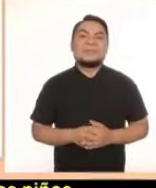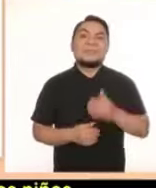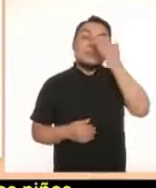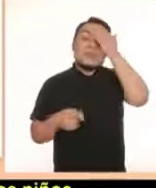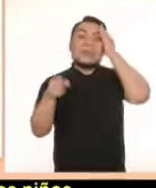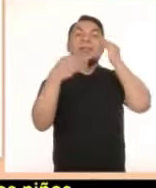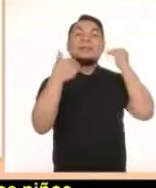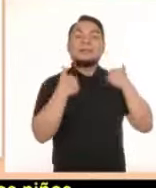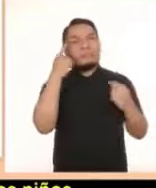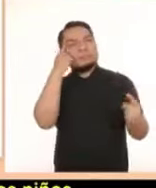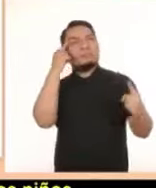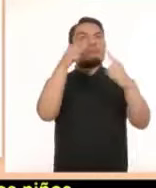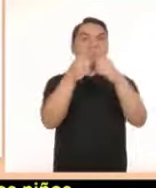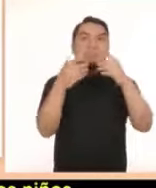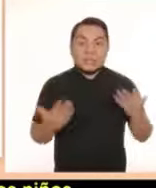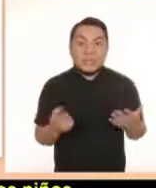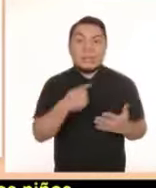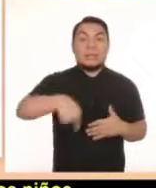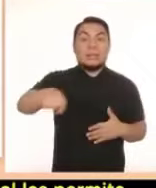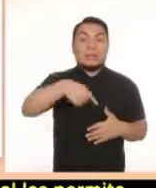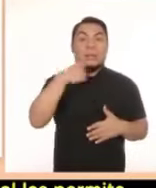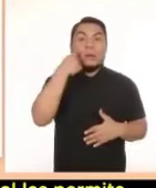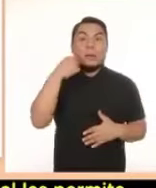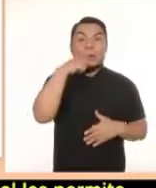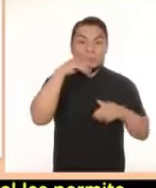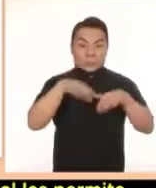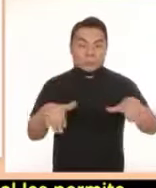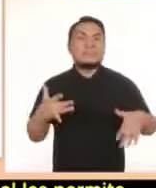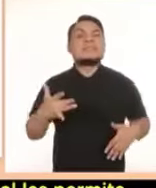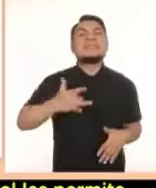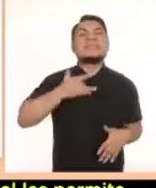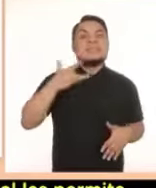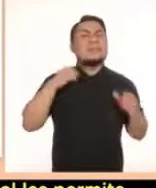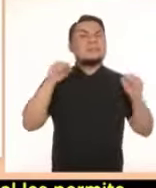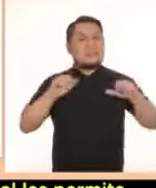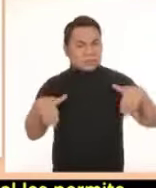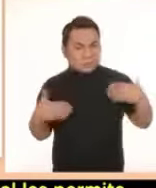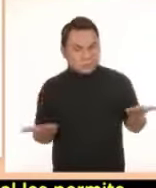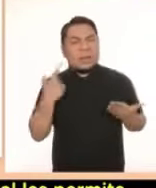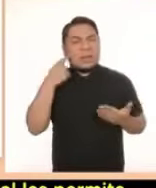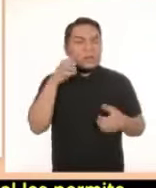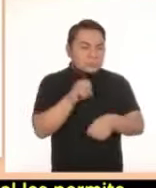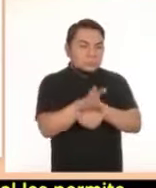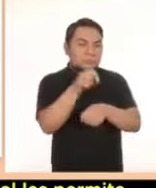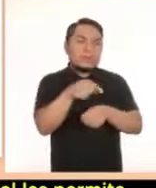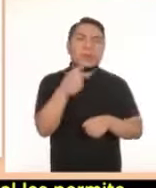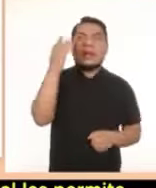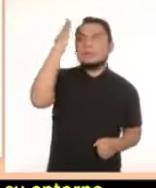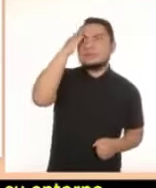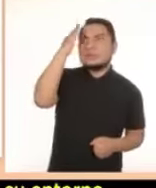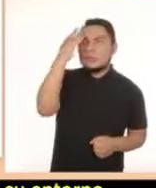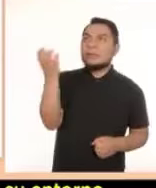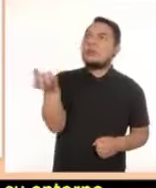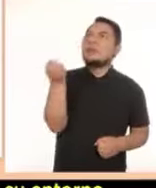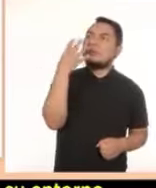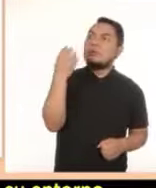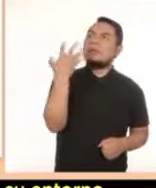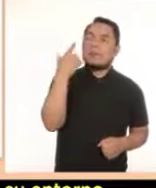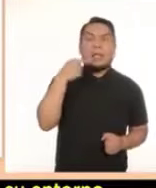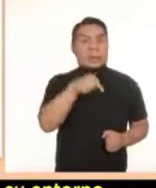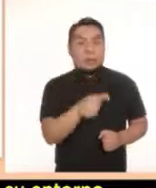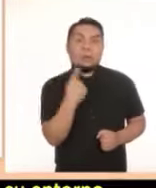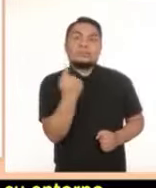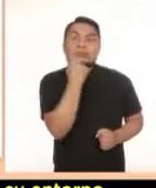Tenemos como propósito que las niñas y los niños se sientan capaces de seguir indicaciones, lo cual les permite desenvolverse